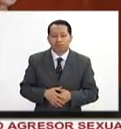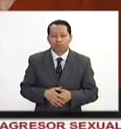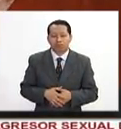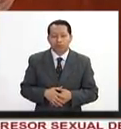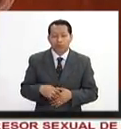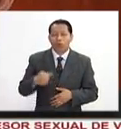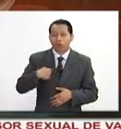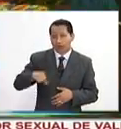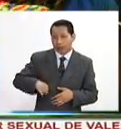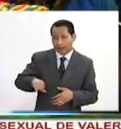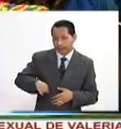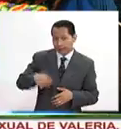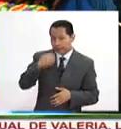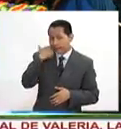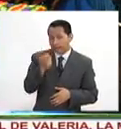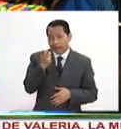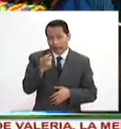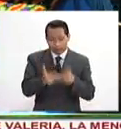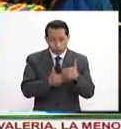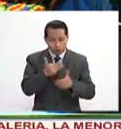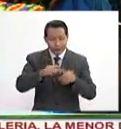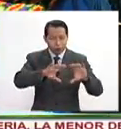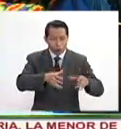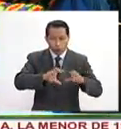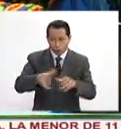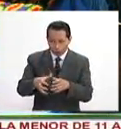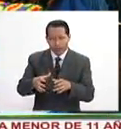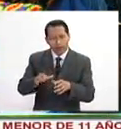Me interesa mucho generar estos procesos comunitarios.